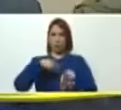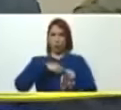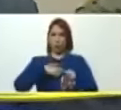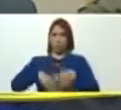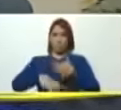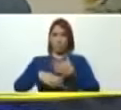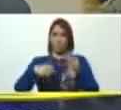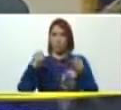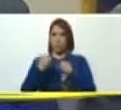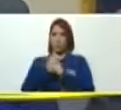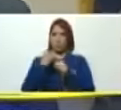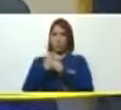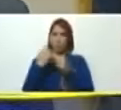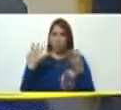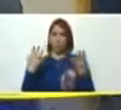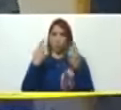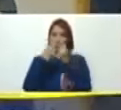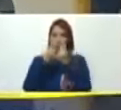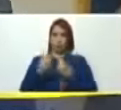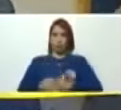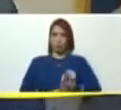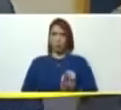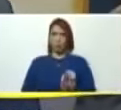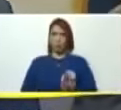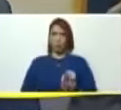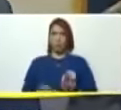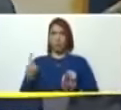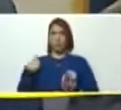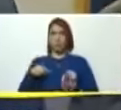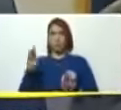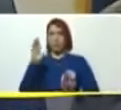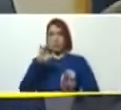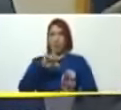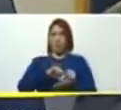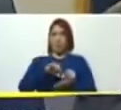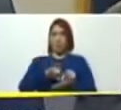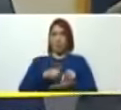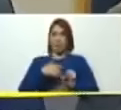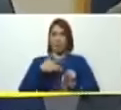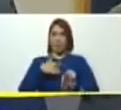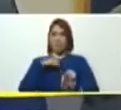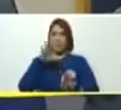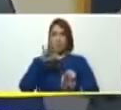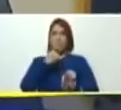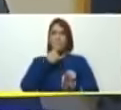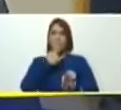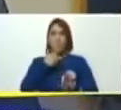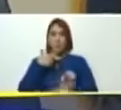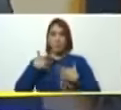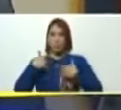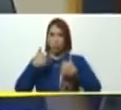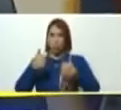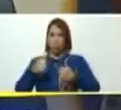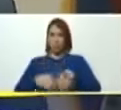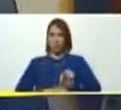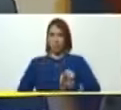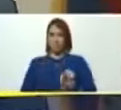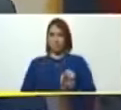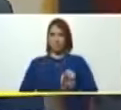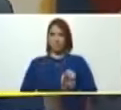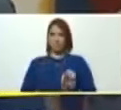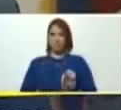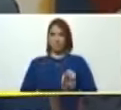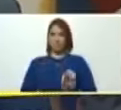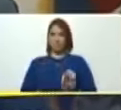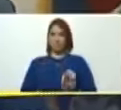trabajar juntos y juntas para tener esa Caracas patriota, bella y segura, mi comandante en jefe.